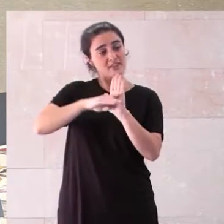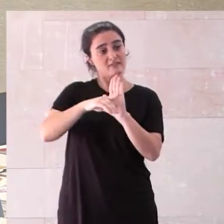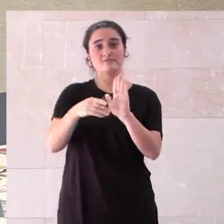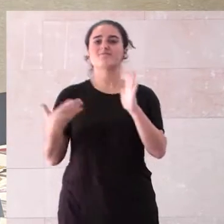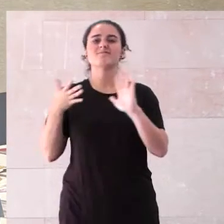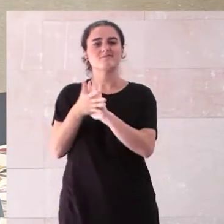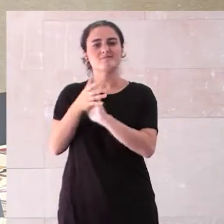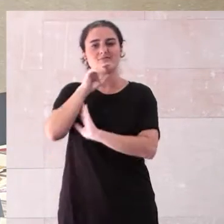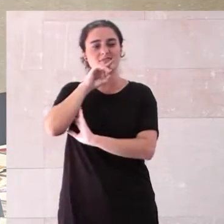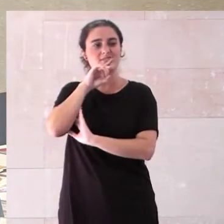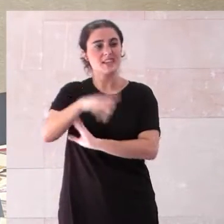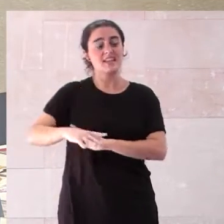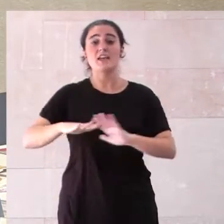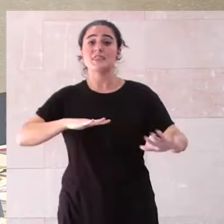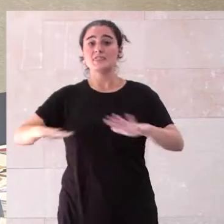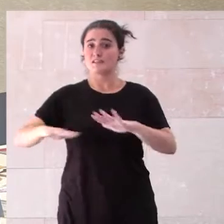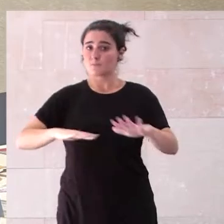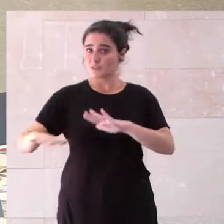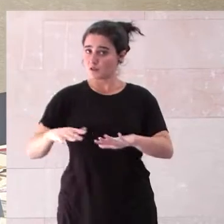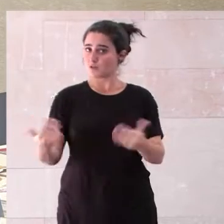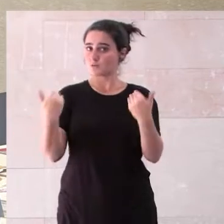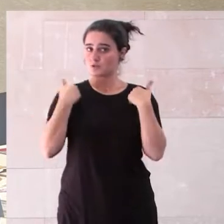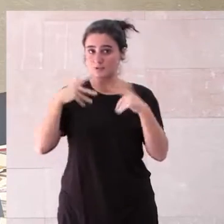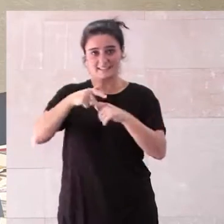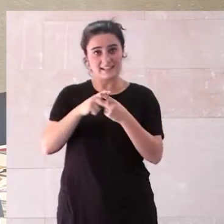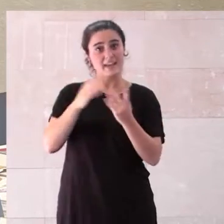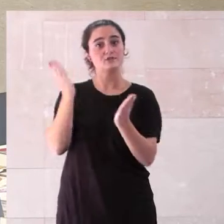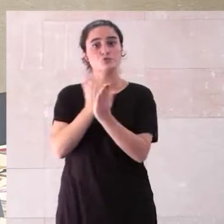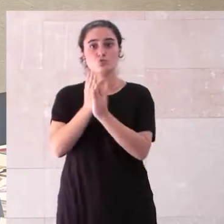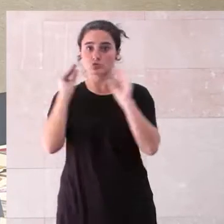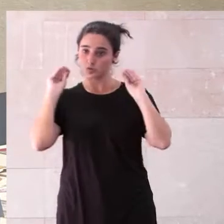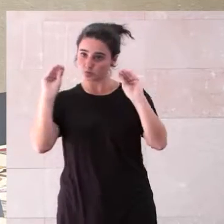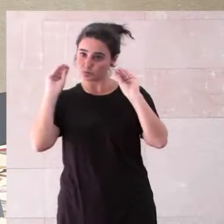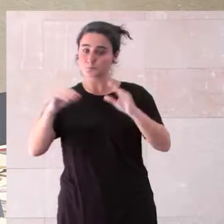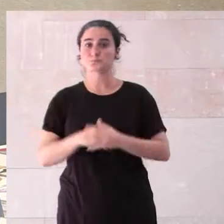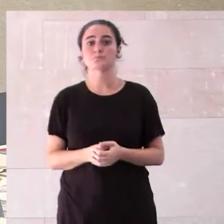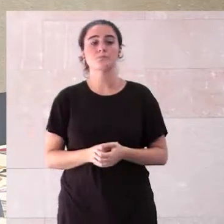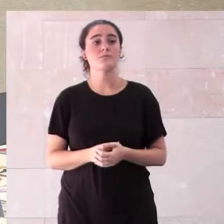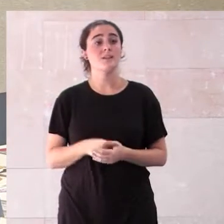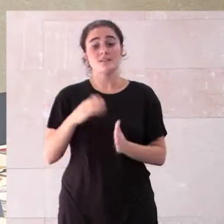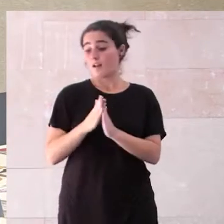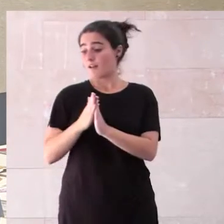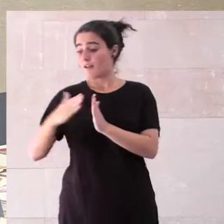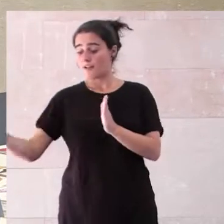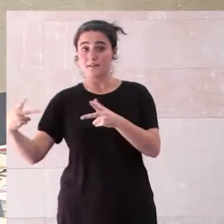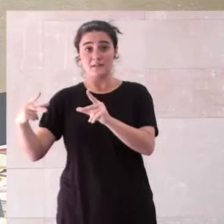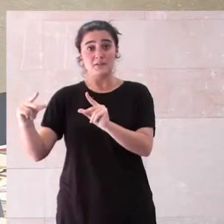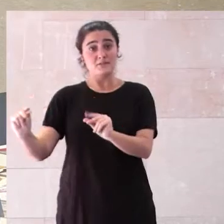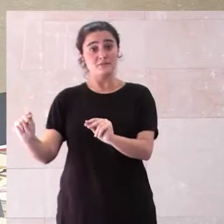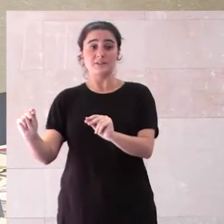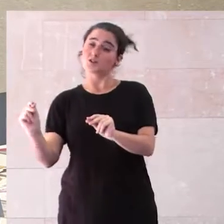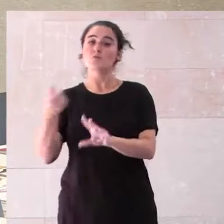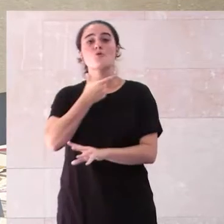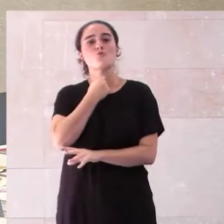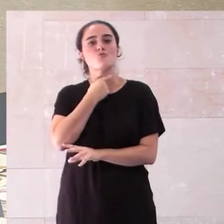de las formadoras que van a liderar esos talleres y cursos. Y después, bueno, pues tendremos también el toque de humor de la mano de